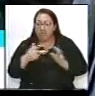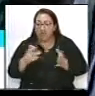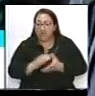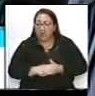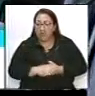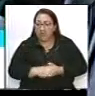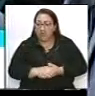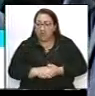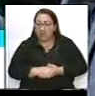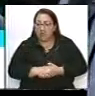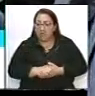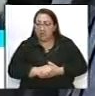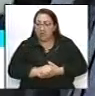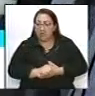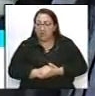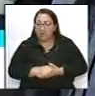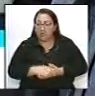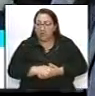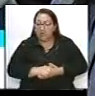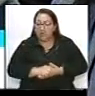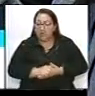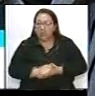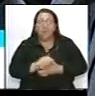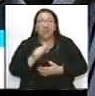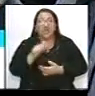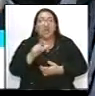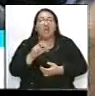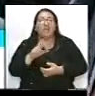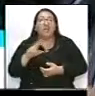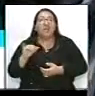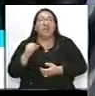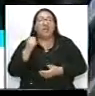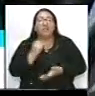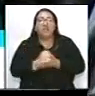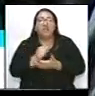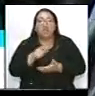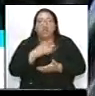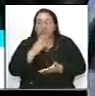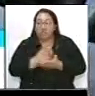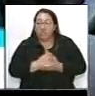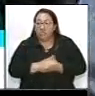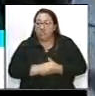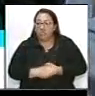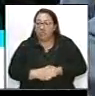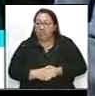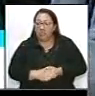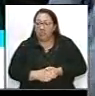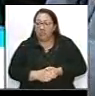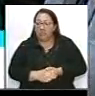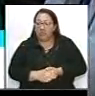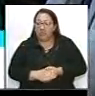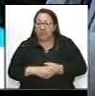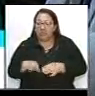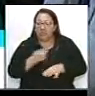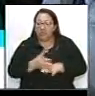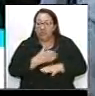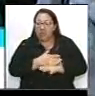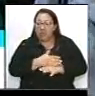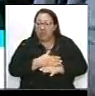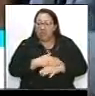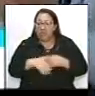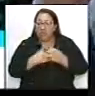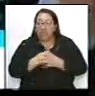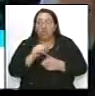356-2018, Salaverry afirma, estos actos irregulares habrían constituido conductas realizadas